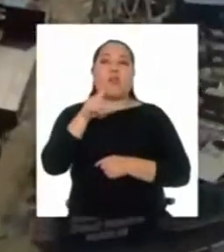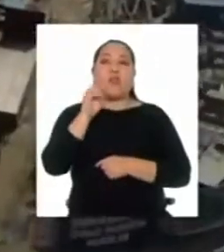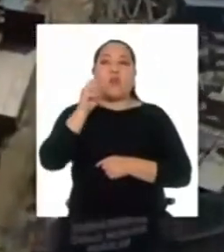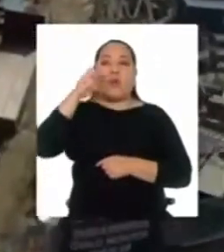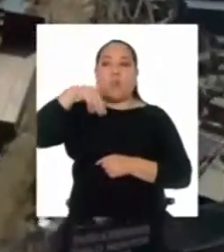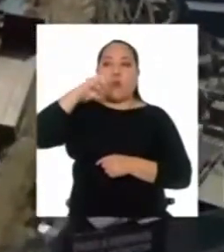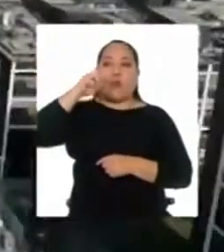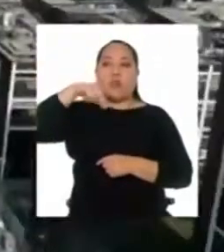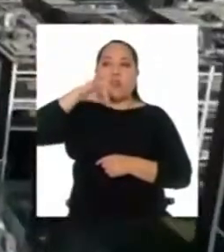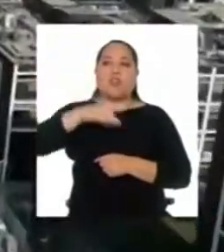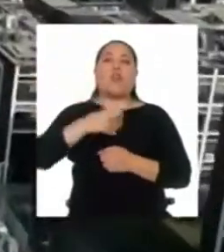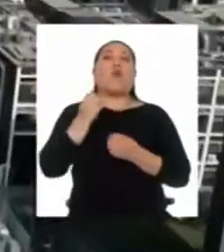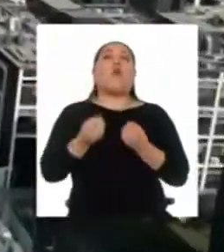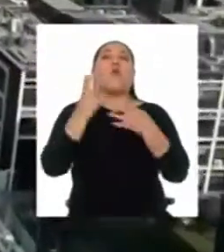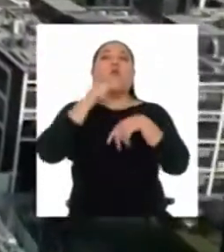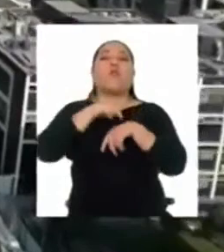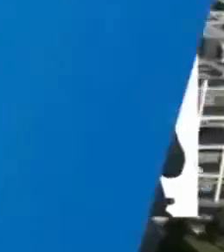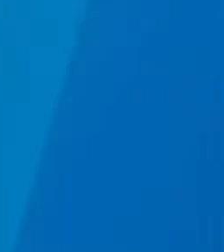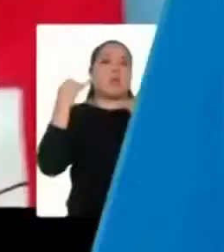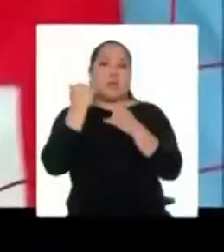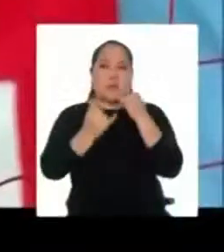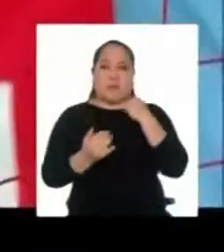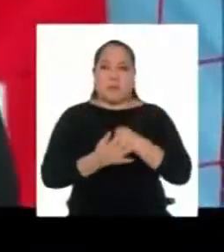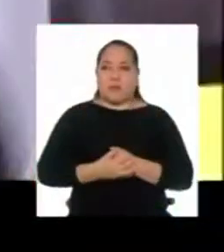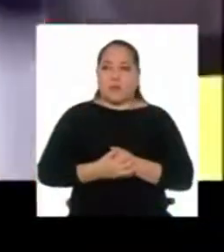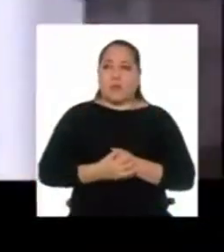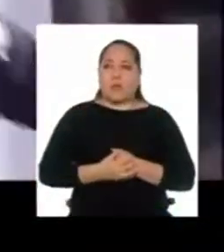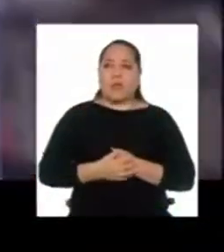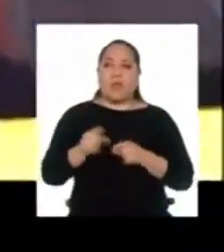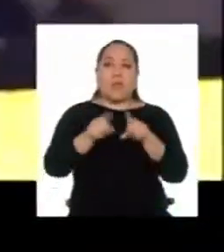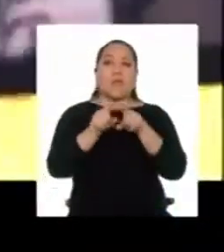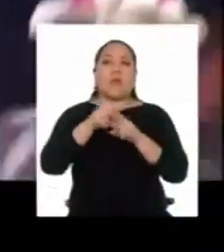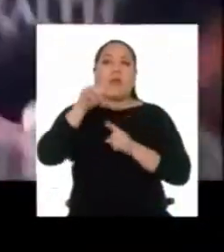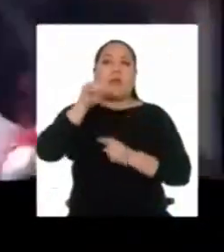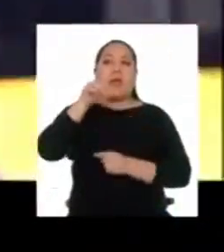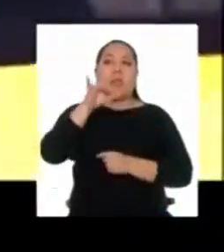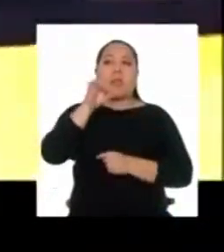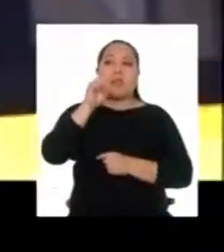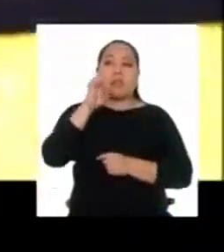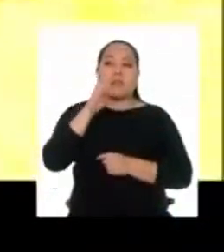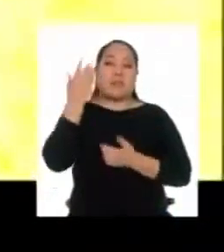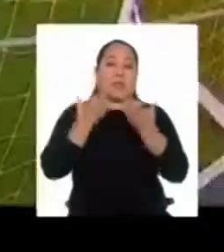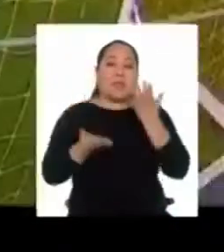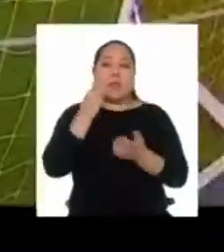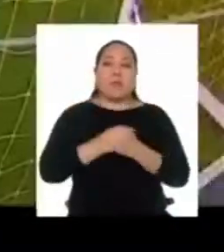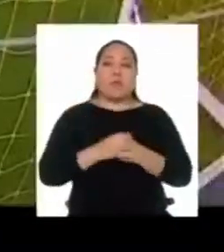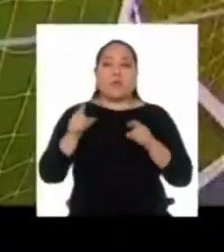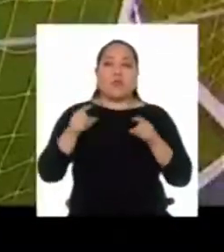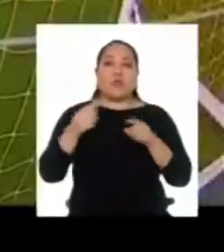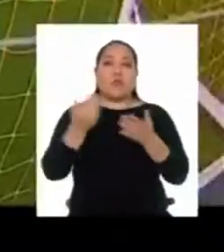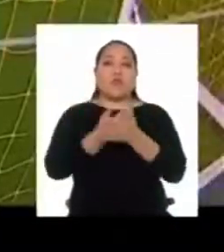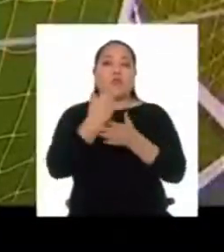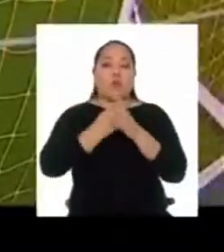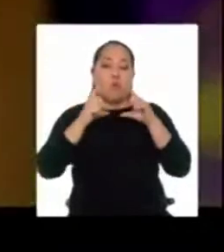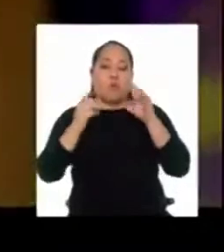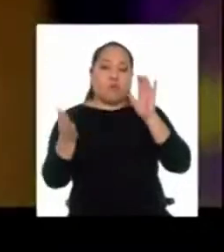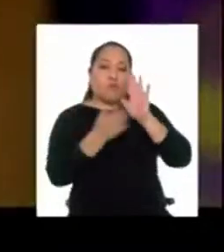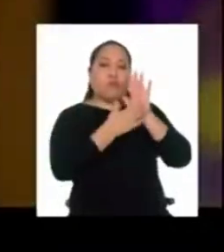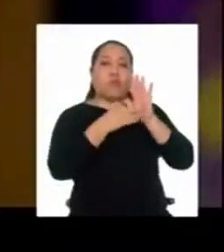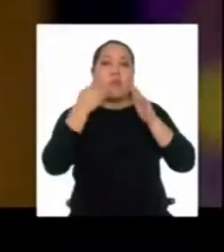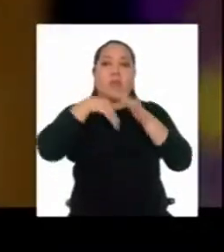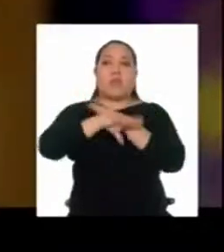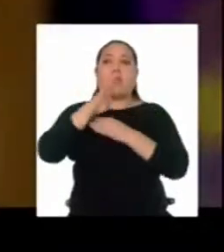reducir terminada la obra. Además, Pedro Galese suena como posible nuevo fichaje de Boca